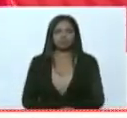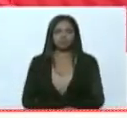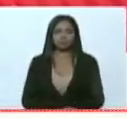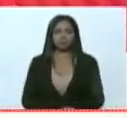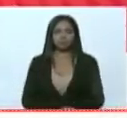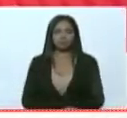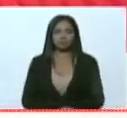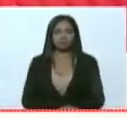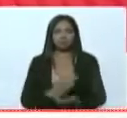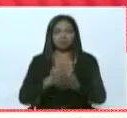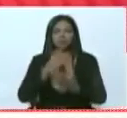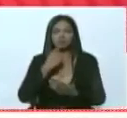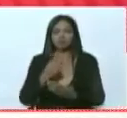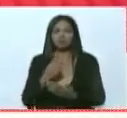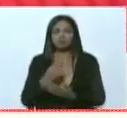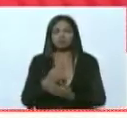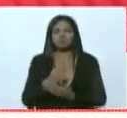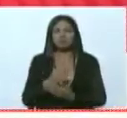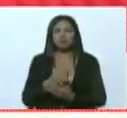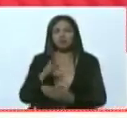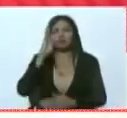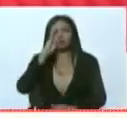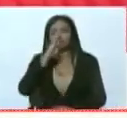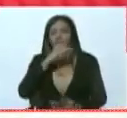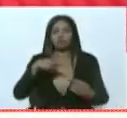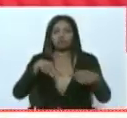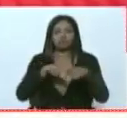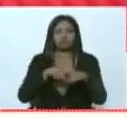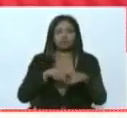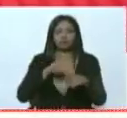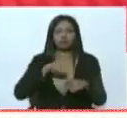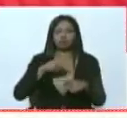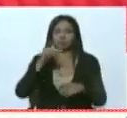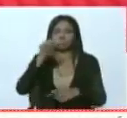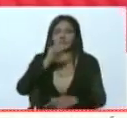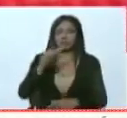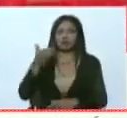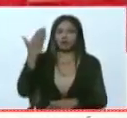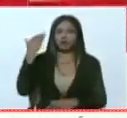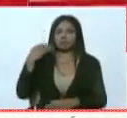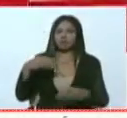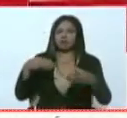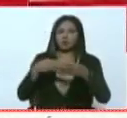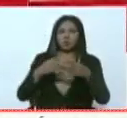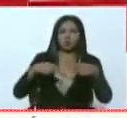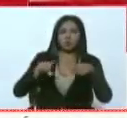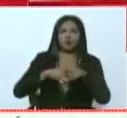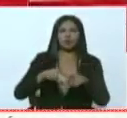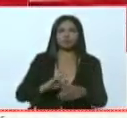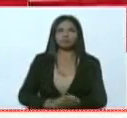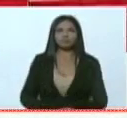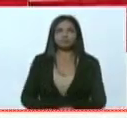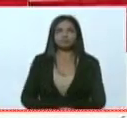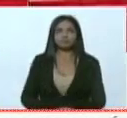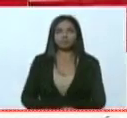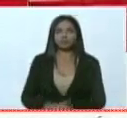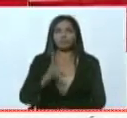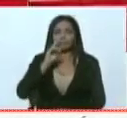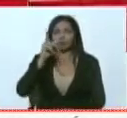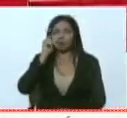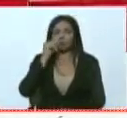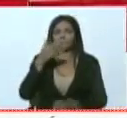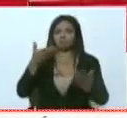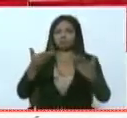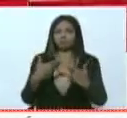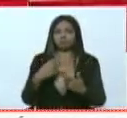Como yo siempre le digo a Diosdado, a la dirección nacional, con los cuales me reuní hace unas semanas atrás, a Piñate, yo recibo los